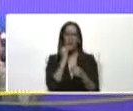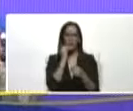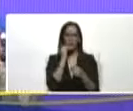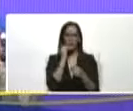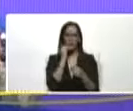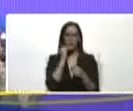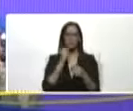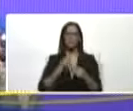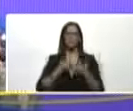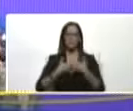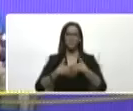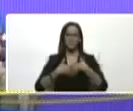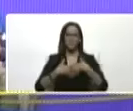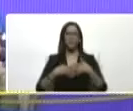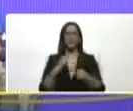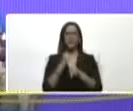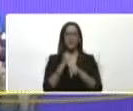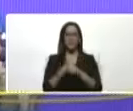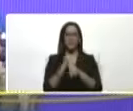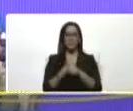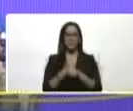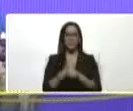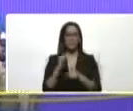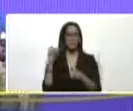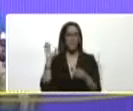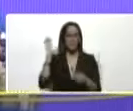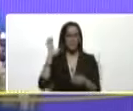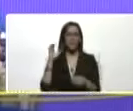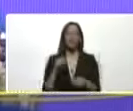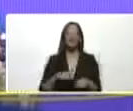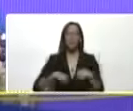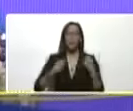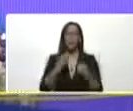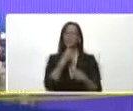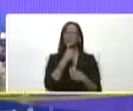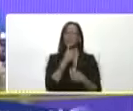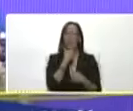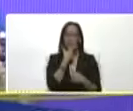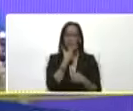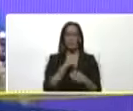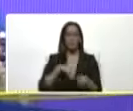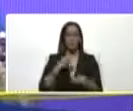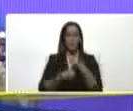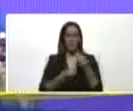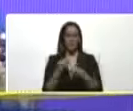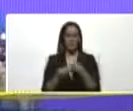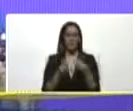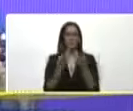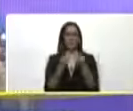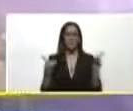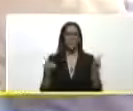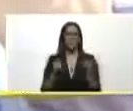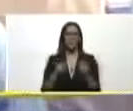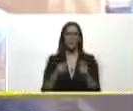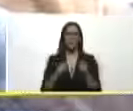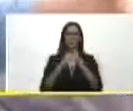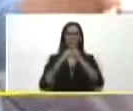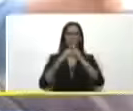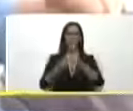emprendedora del país es lo más bonito que podemos hacer democratizar los